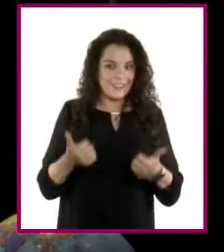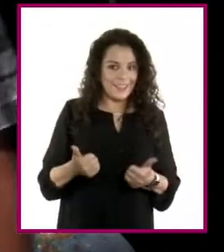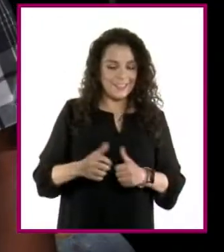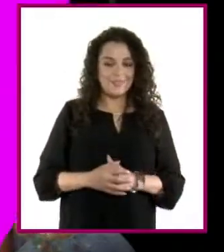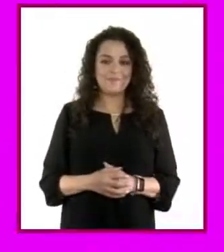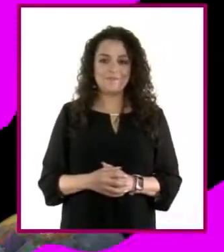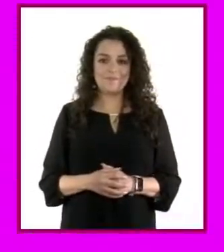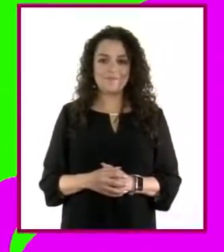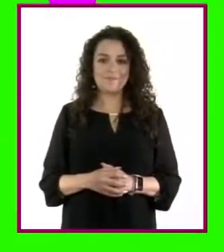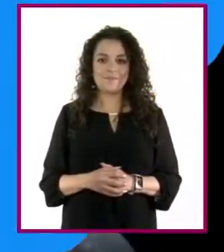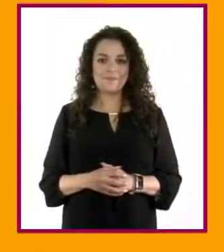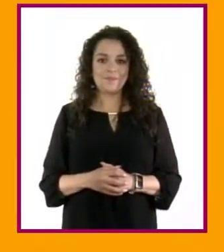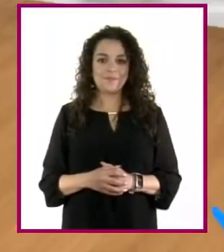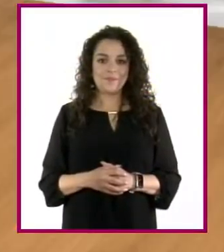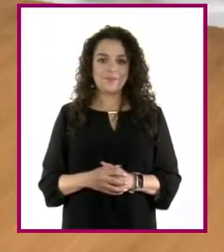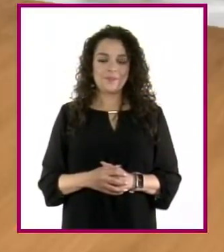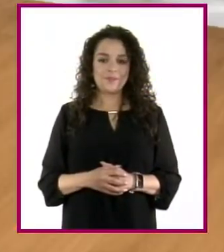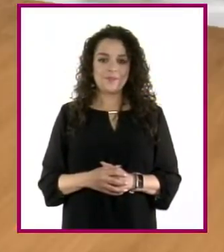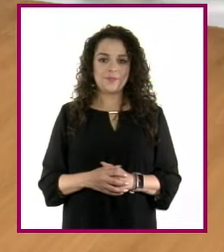Comenzamos.